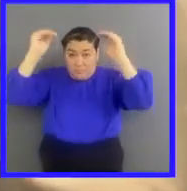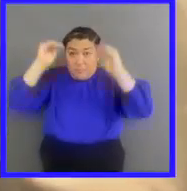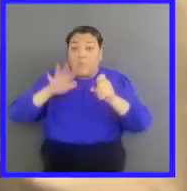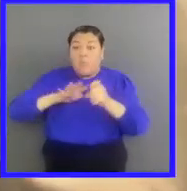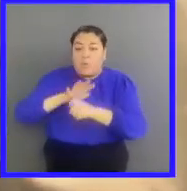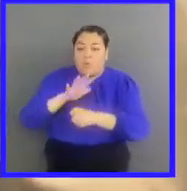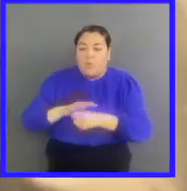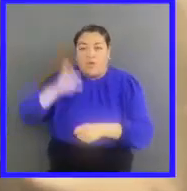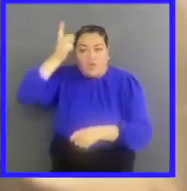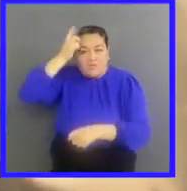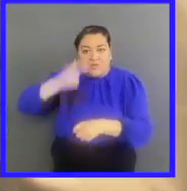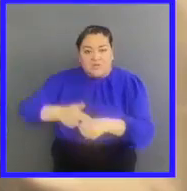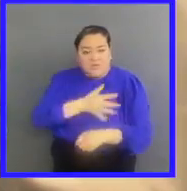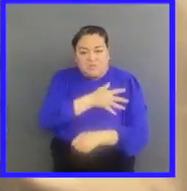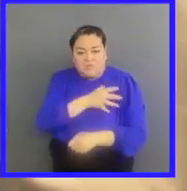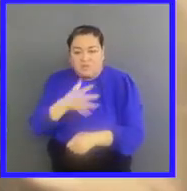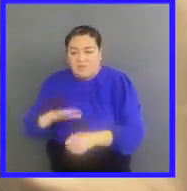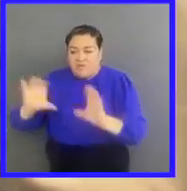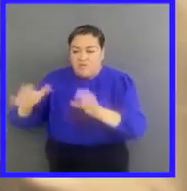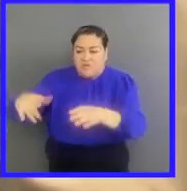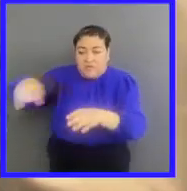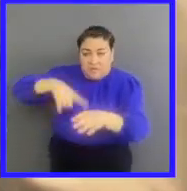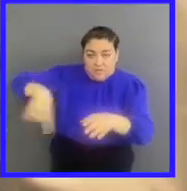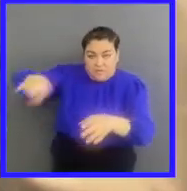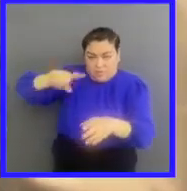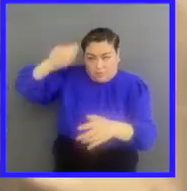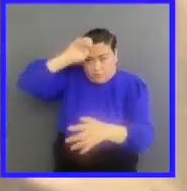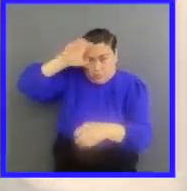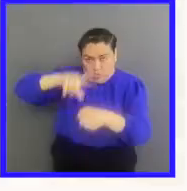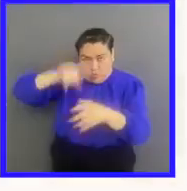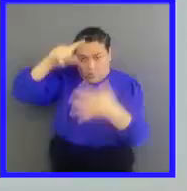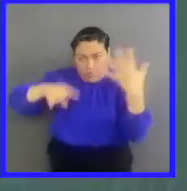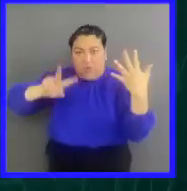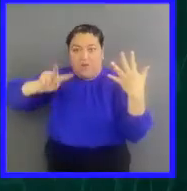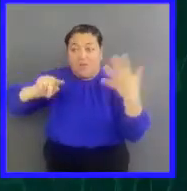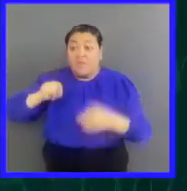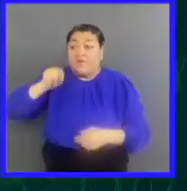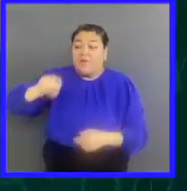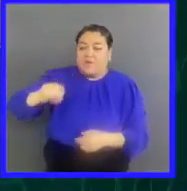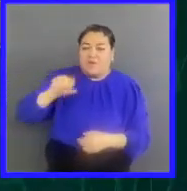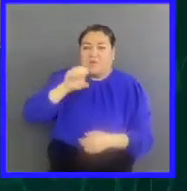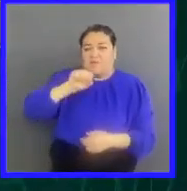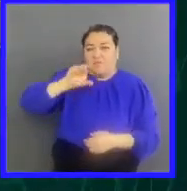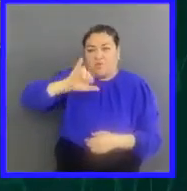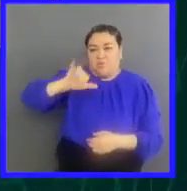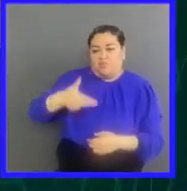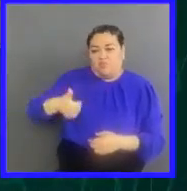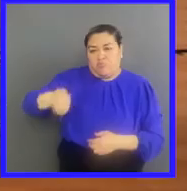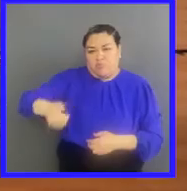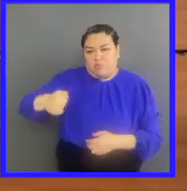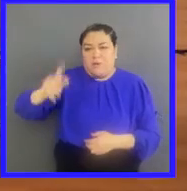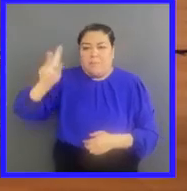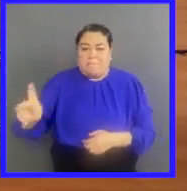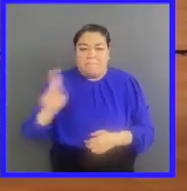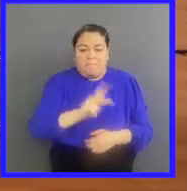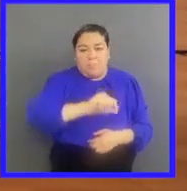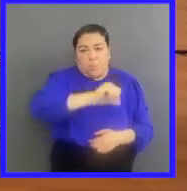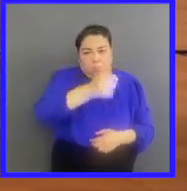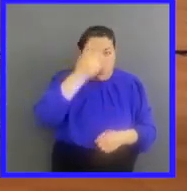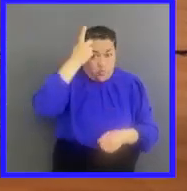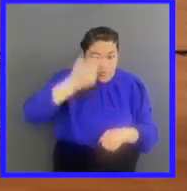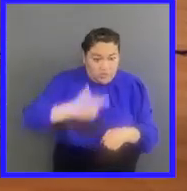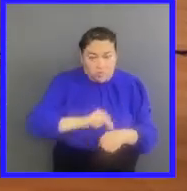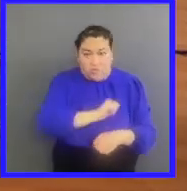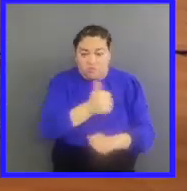de Plural TV, el canal de la Suprema Corte de Justicia de la Nación, que al igual que otras direcciones y unidades y en el ámbito de